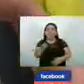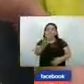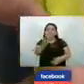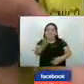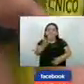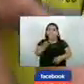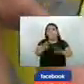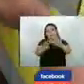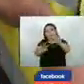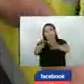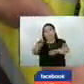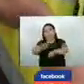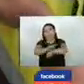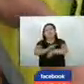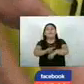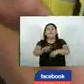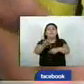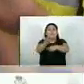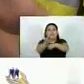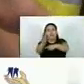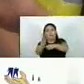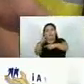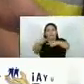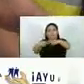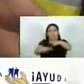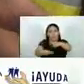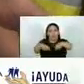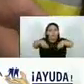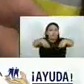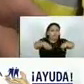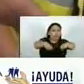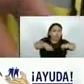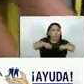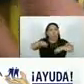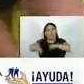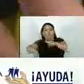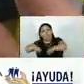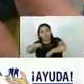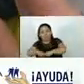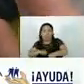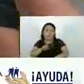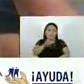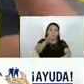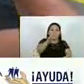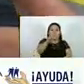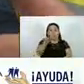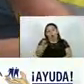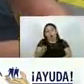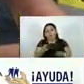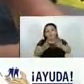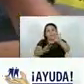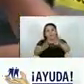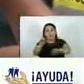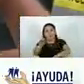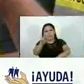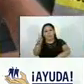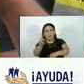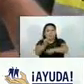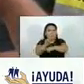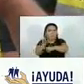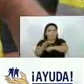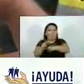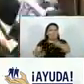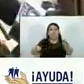90 kilómetros por hora para automóviles y motocicletas y de 10 a 70 kilómetros por hora máximo